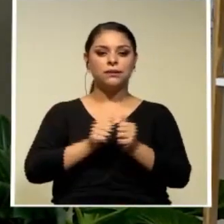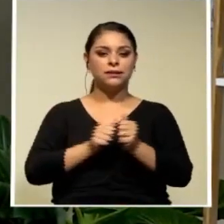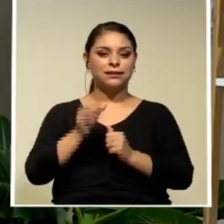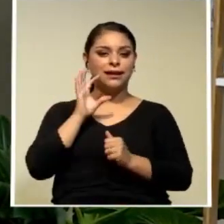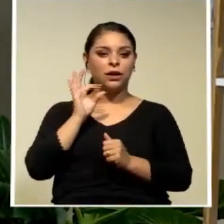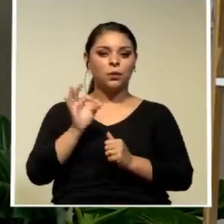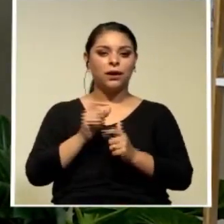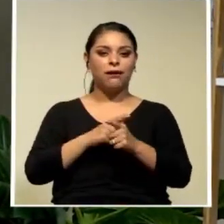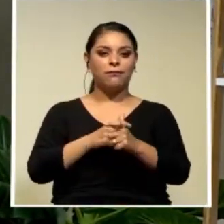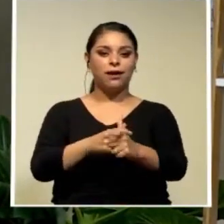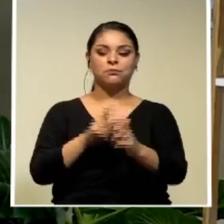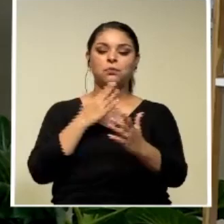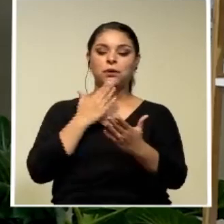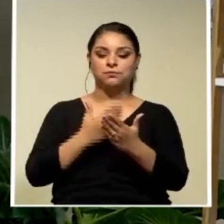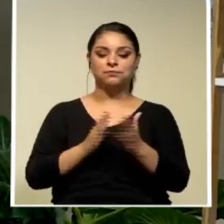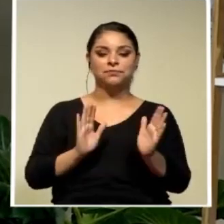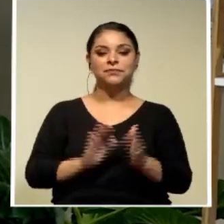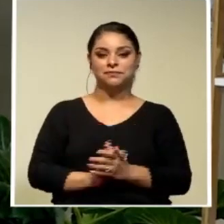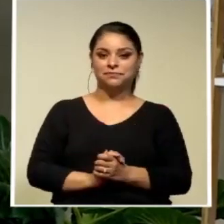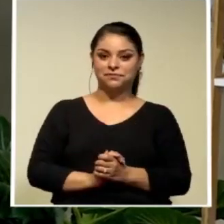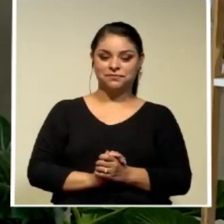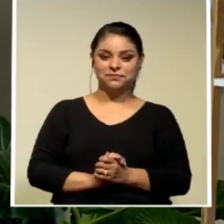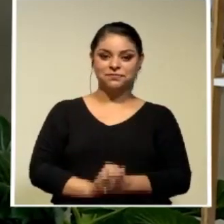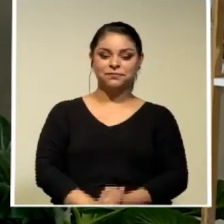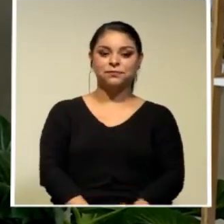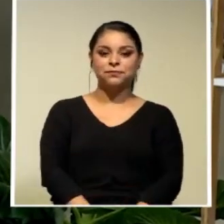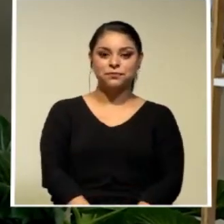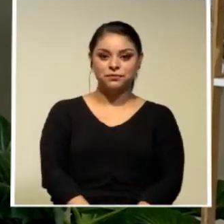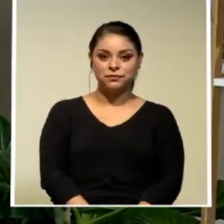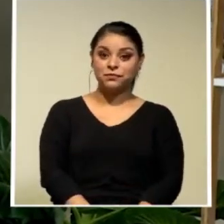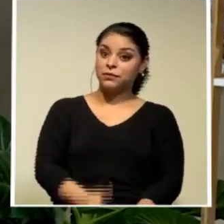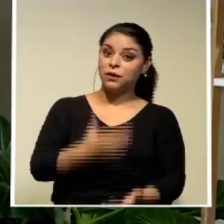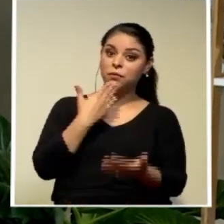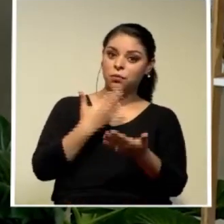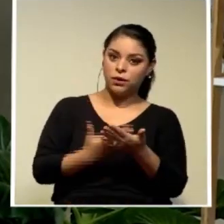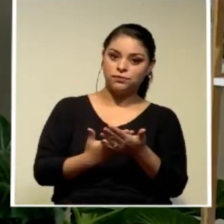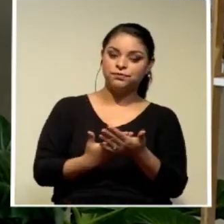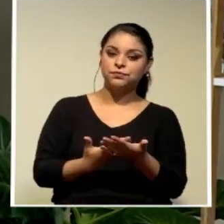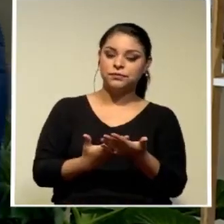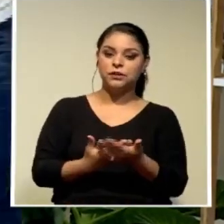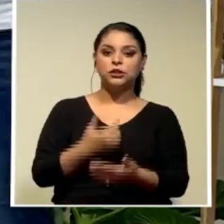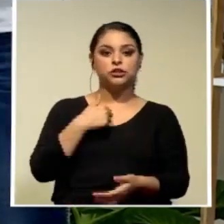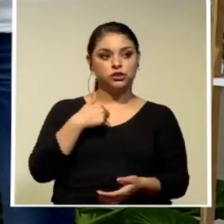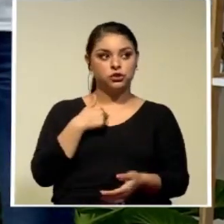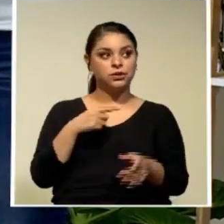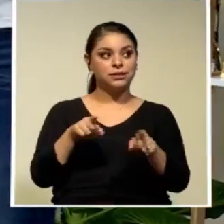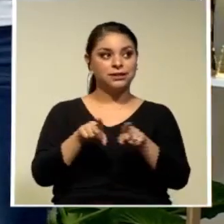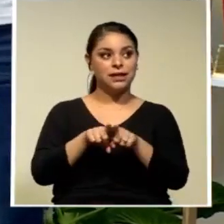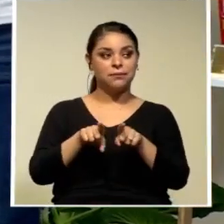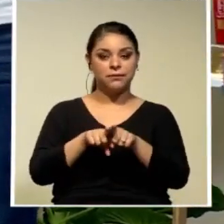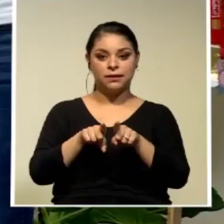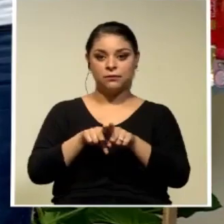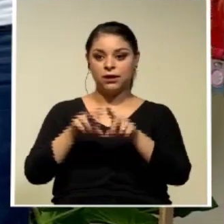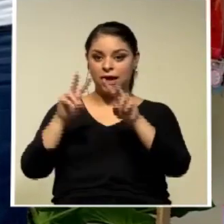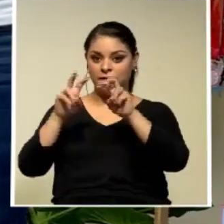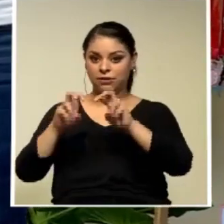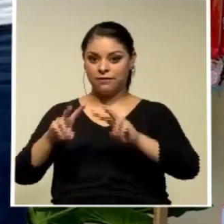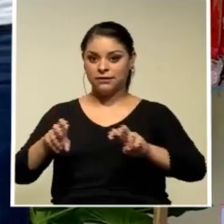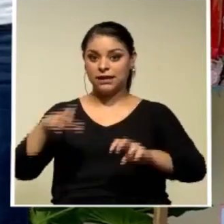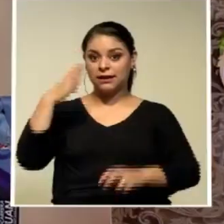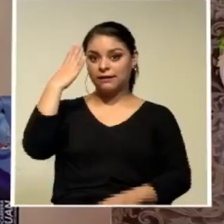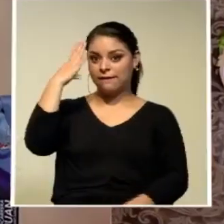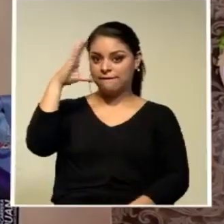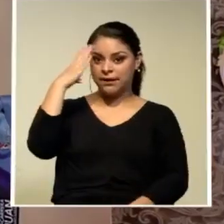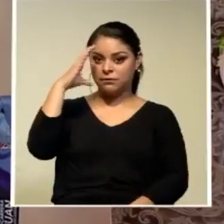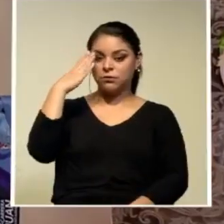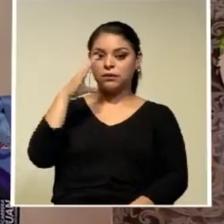yo creo. ¿Te parece? Bueno, creo sí. que por ahí es. Ajá. Bueno, mientras tanto también voy a revisar el Facebook, que